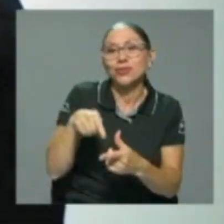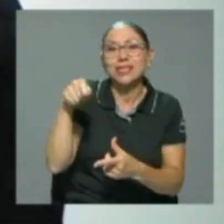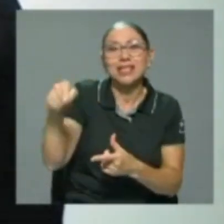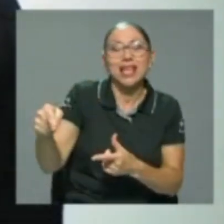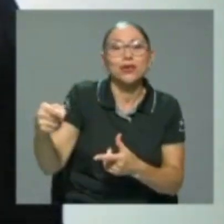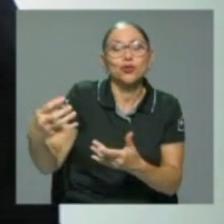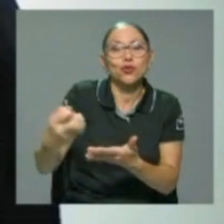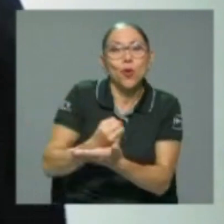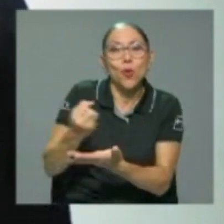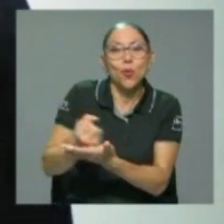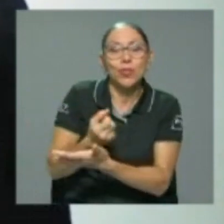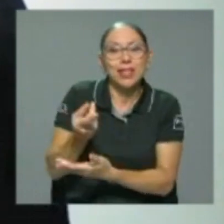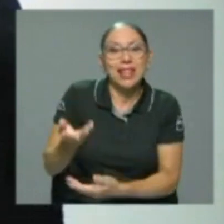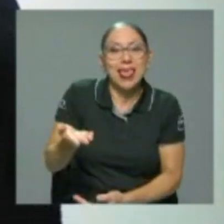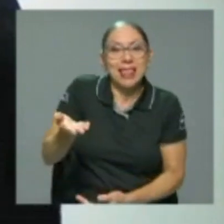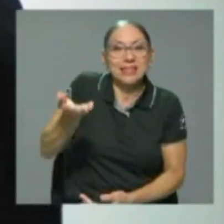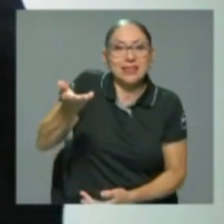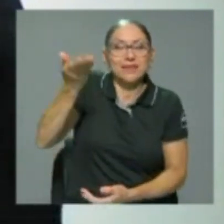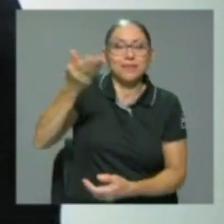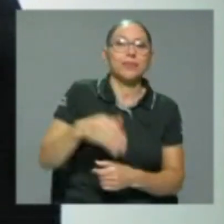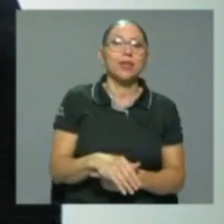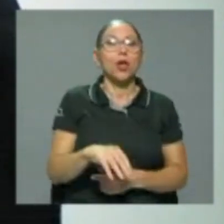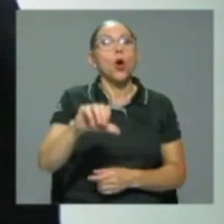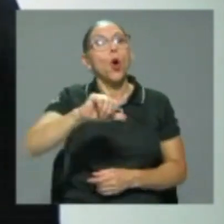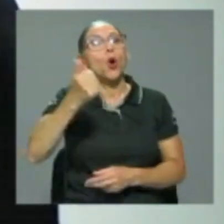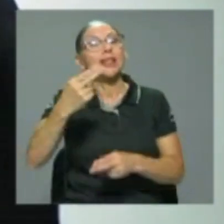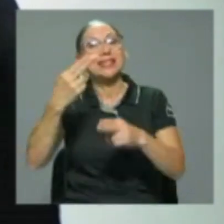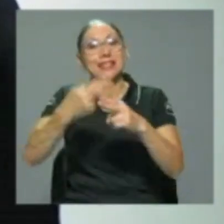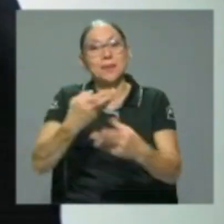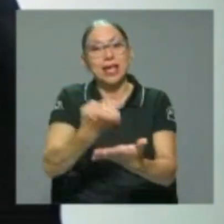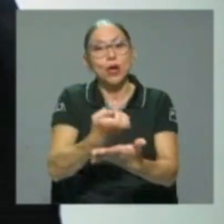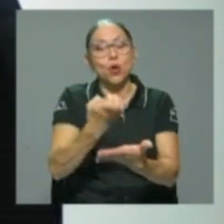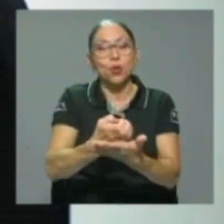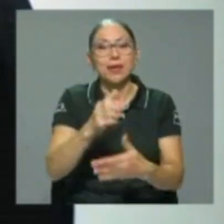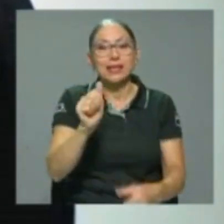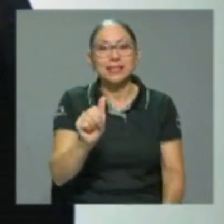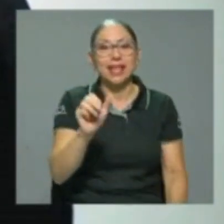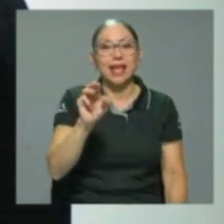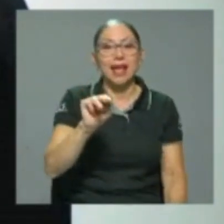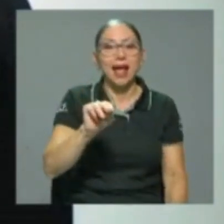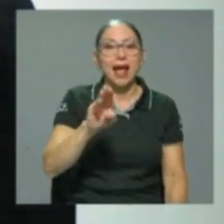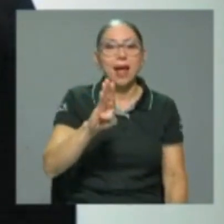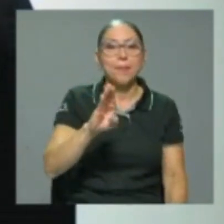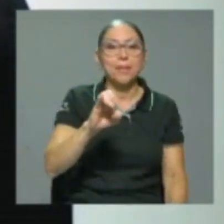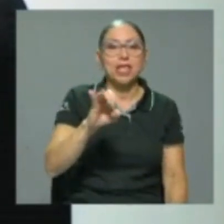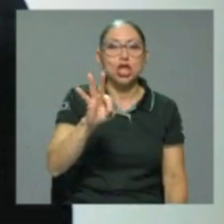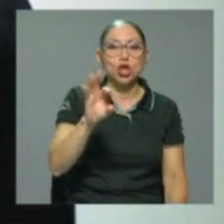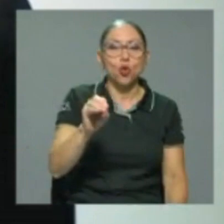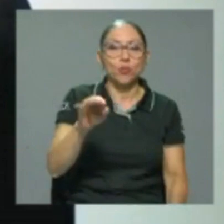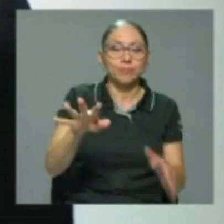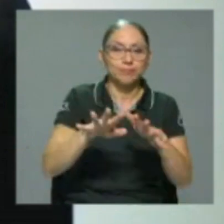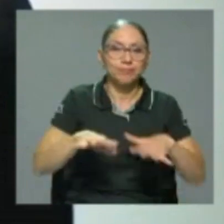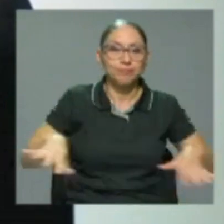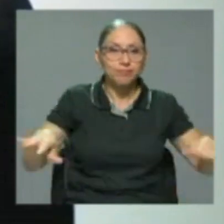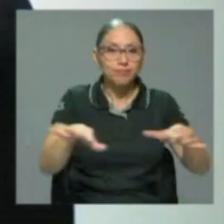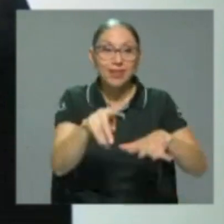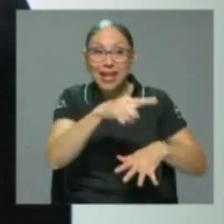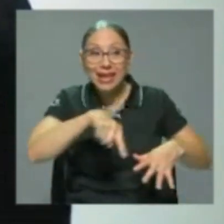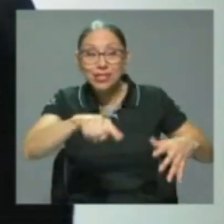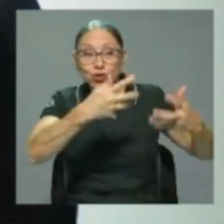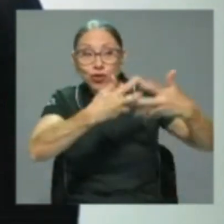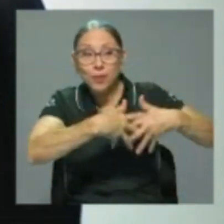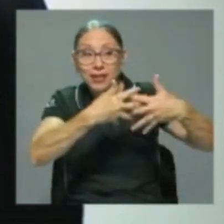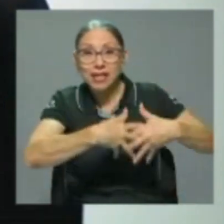vez mayores. Y otras son las economías de ámbito, es decir, que estos grandes operadores pueden desarrollar otras